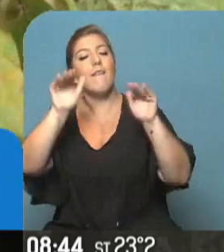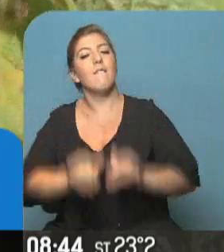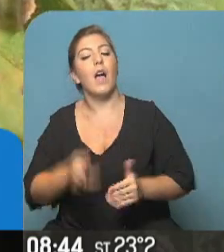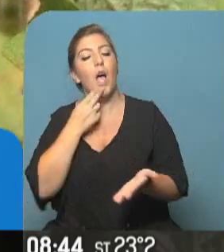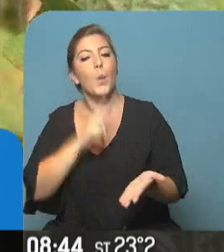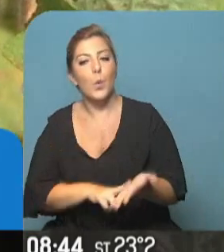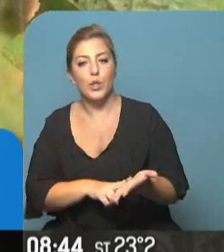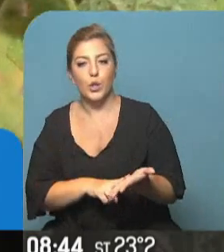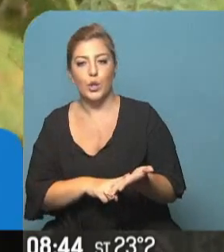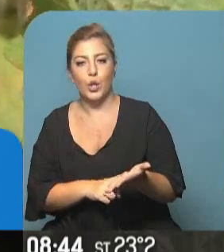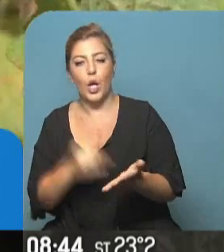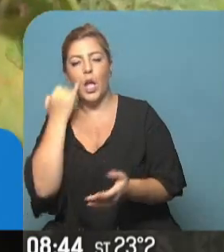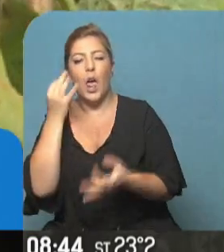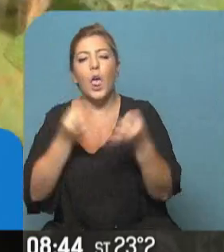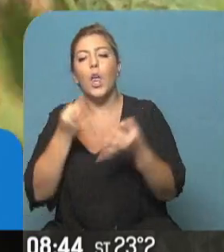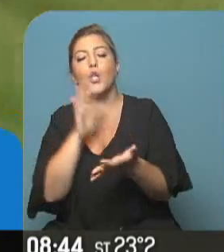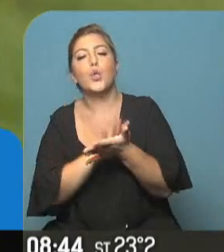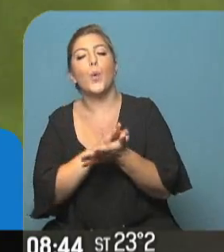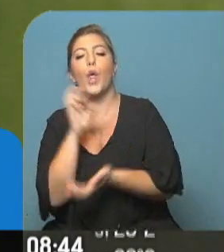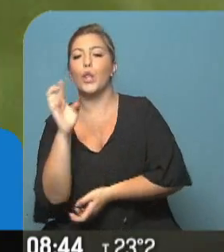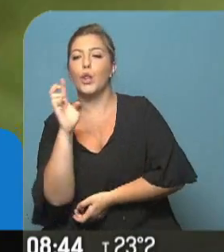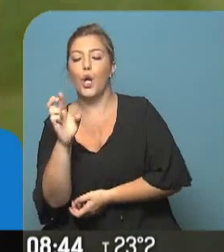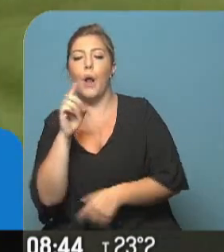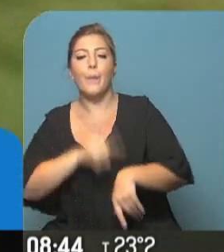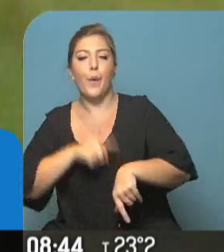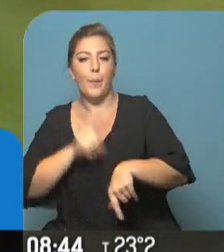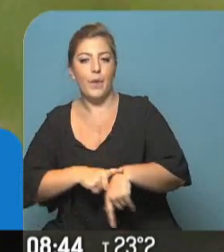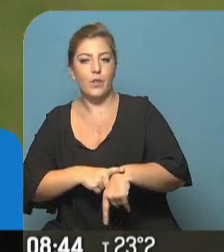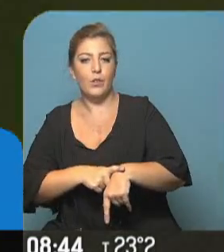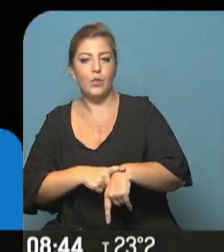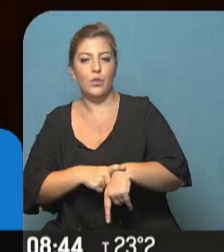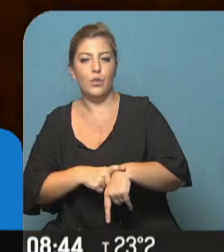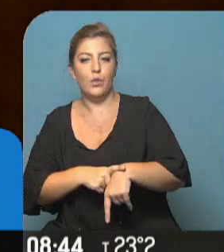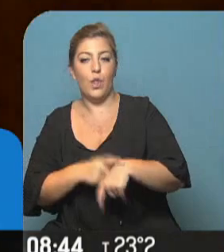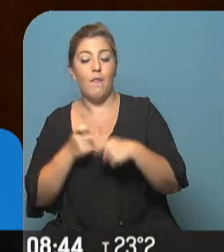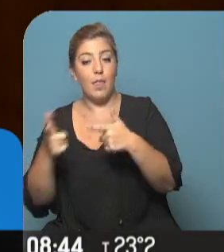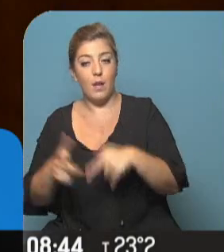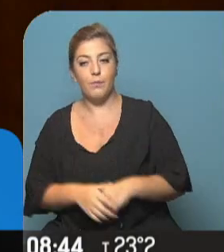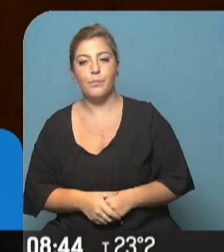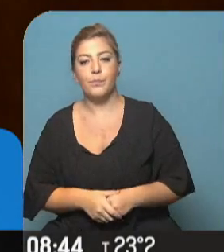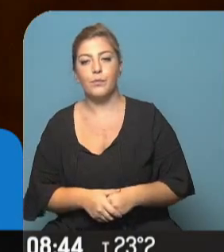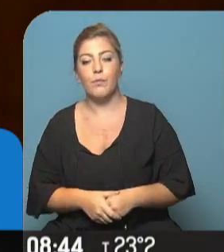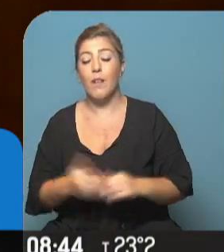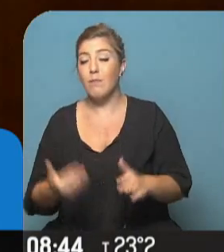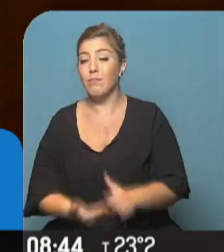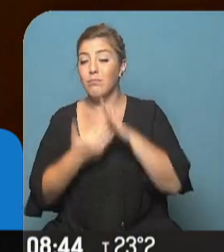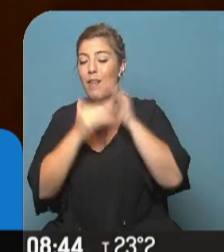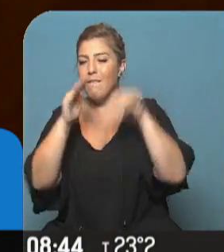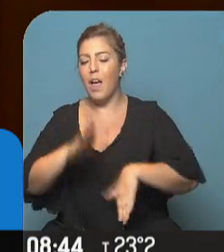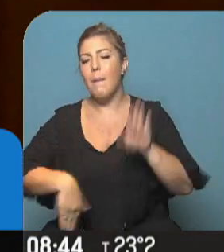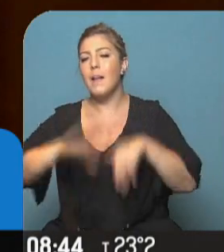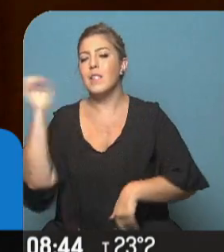y la especulación sobre el dólar en el momento de liquidar centralmente donde se notó una baja más